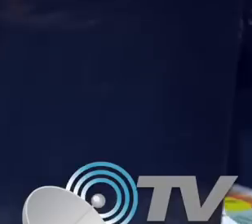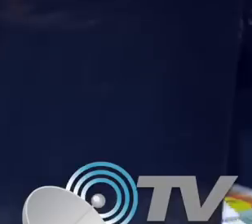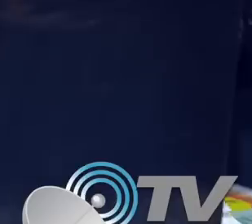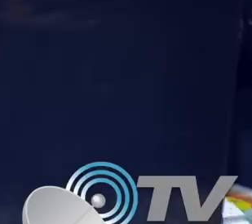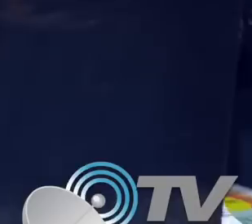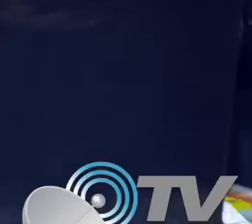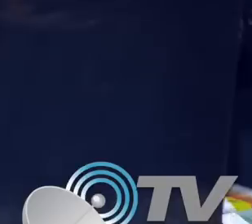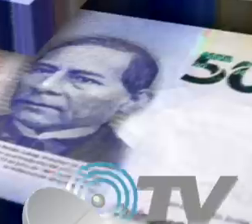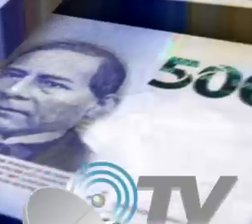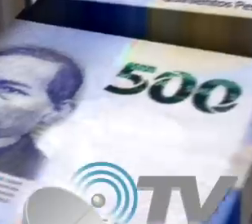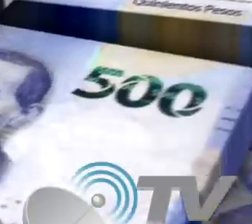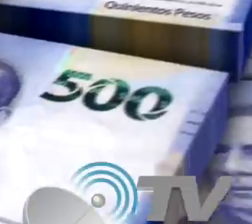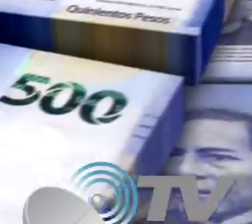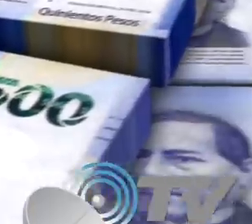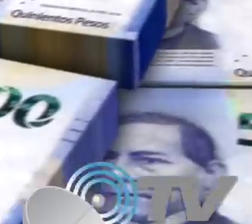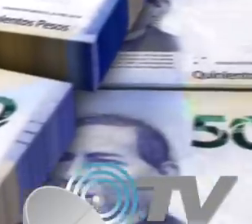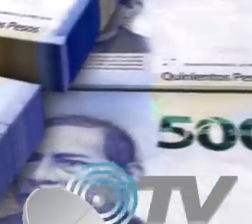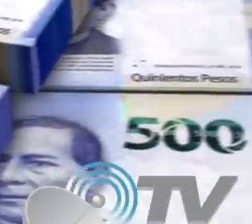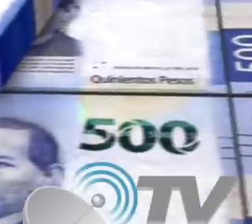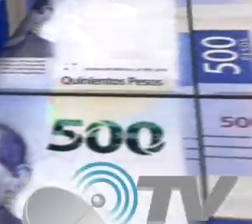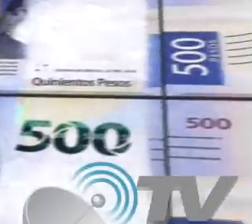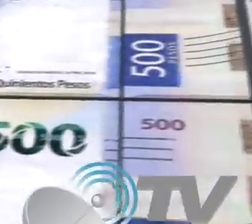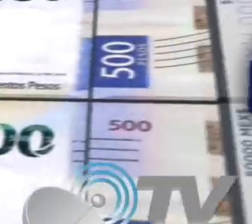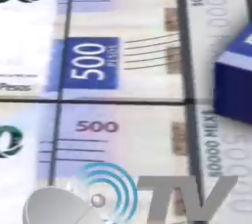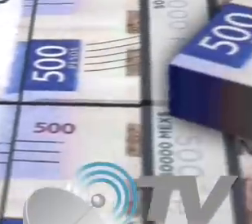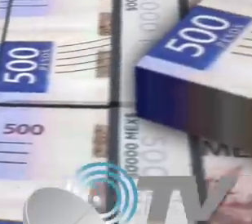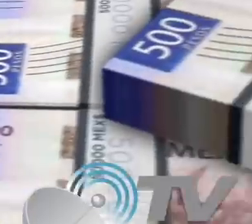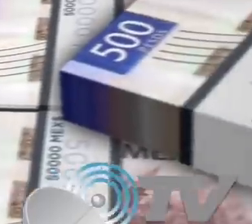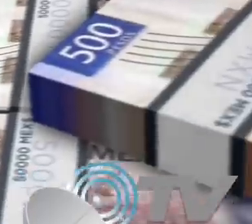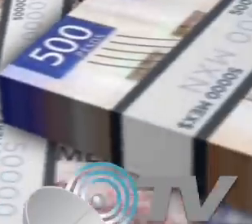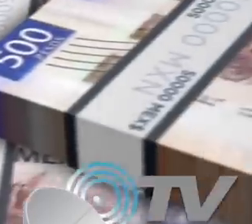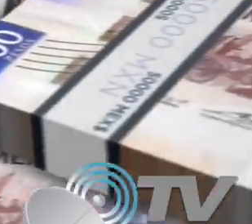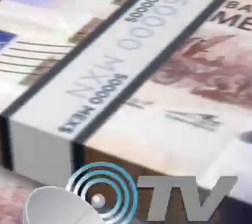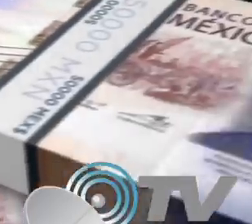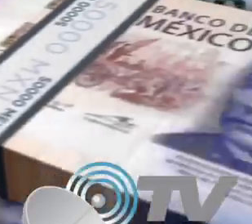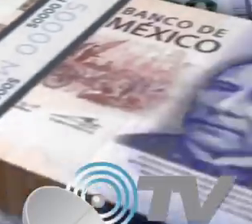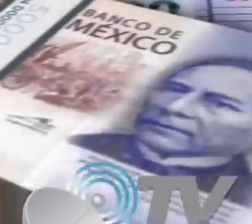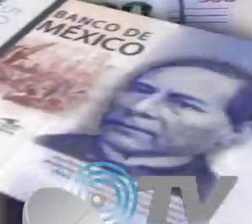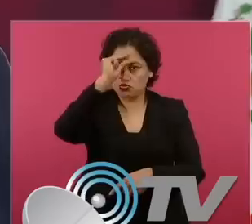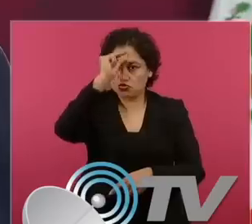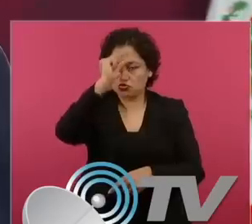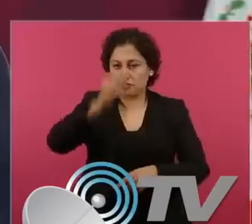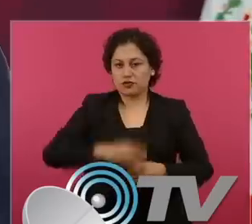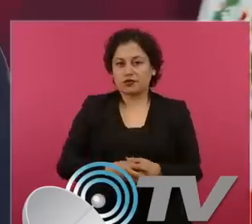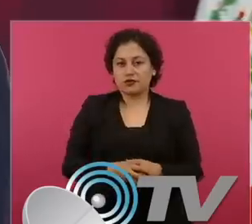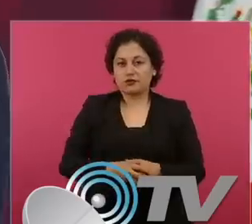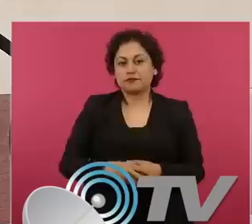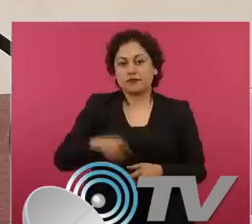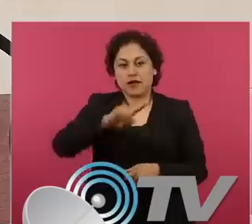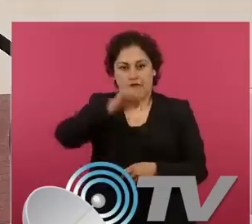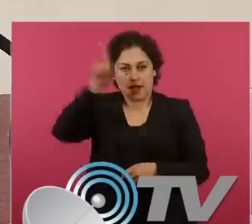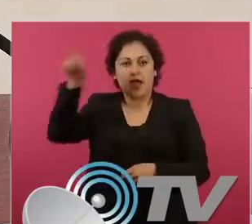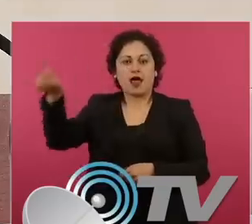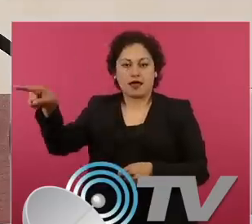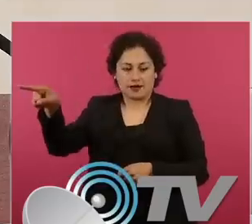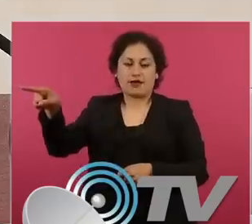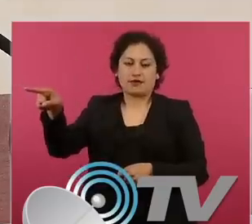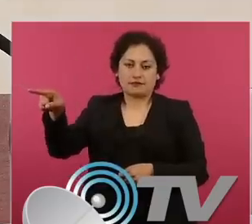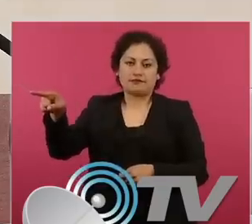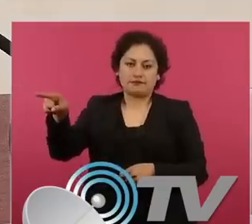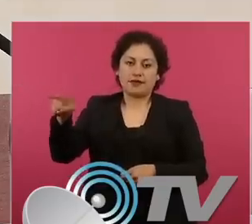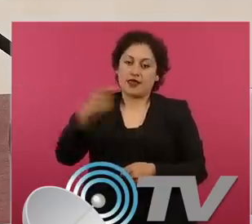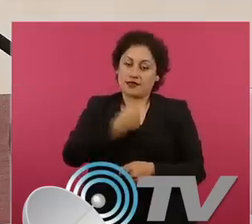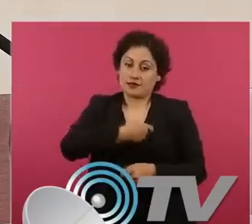neoliberal tuvieron contratos millonarios para su realización. En días pasados, el presidente